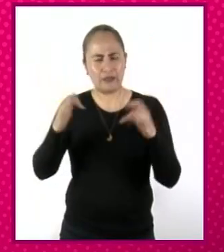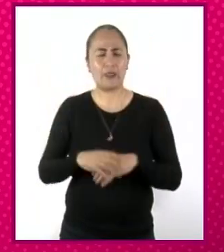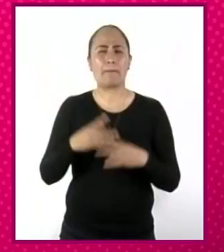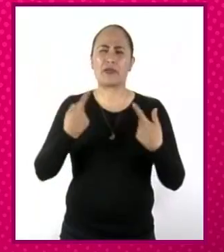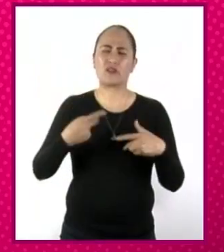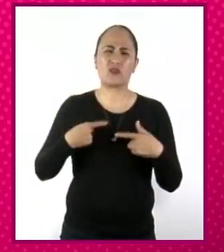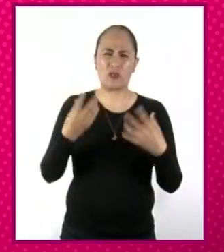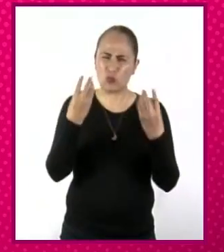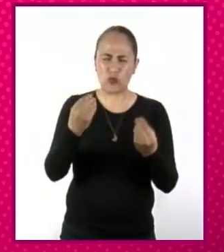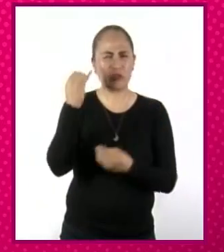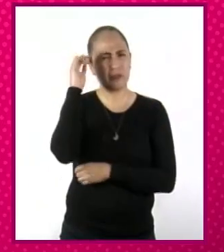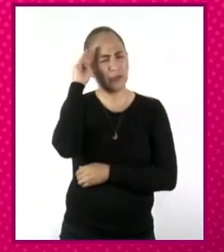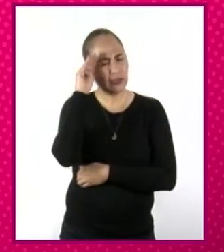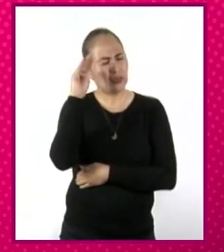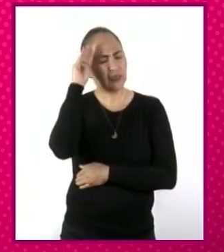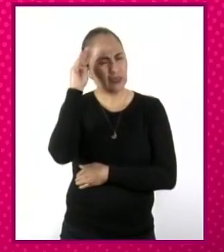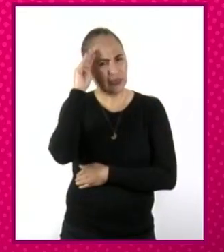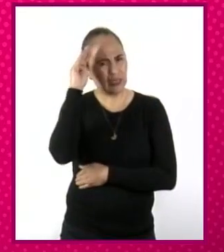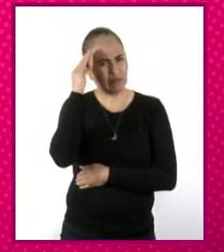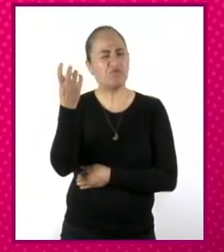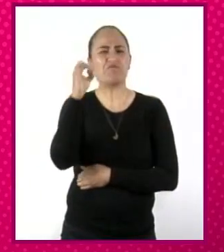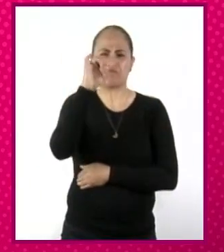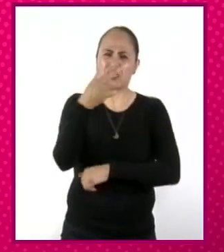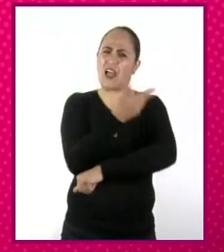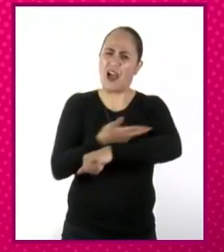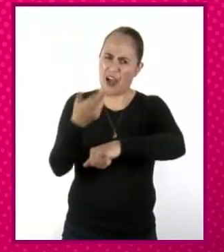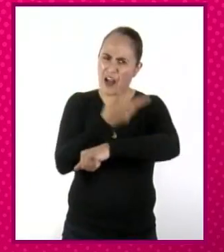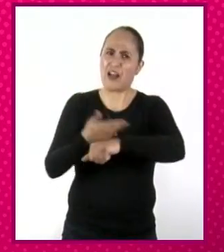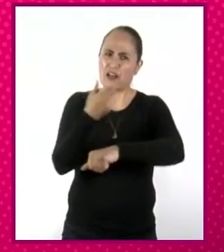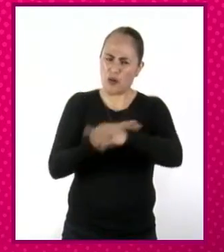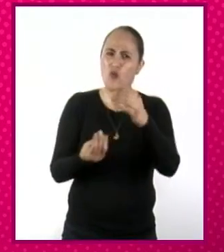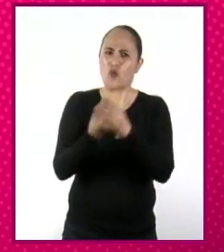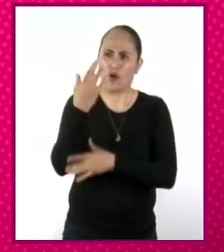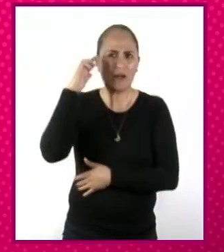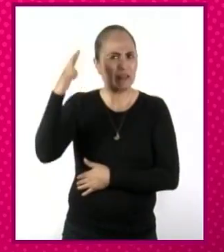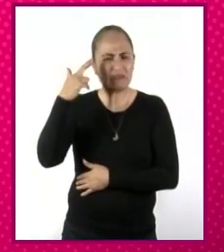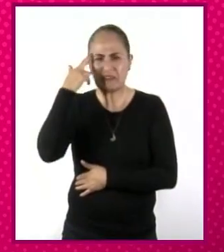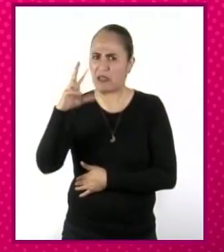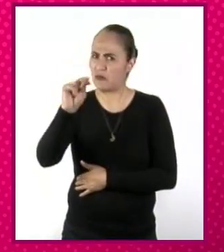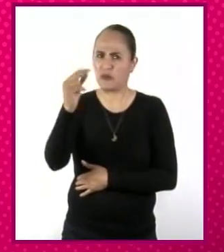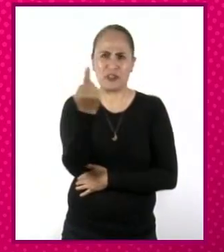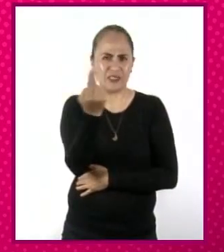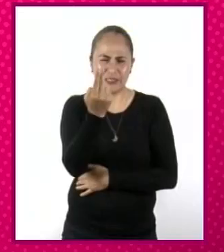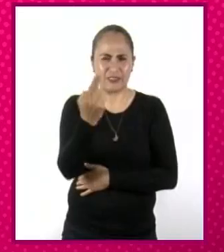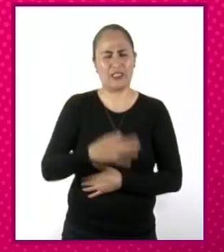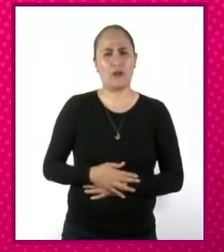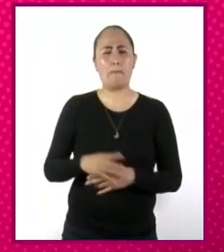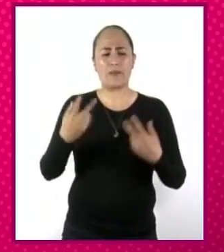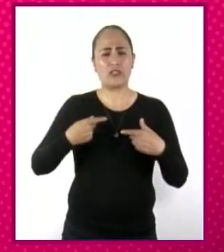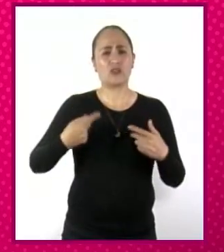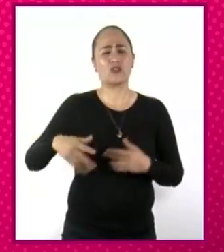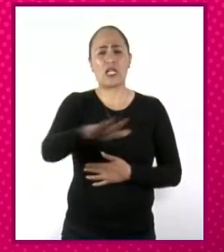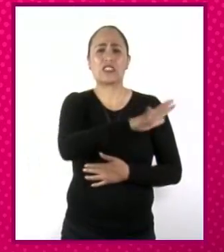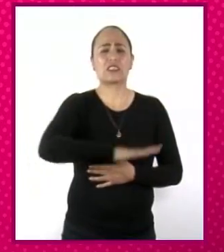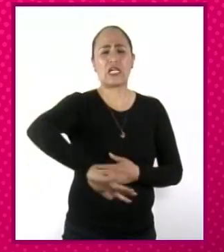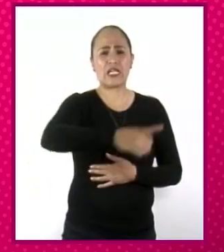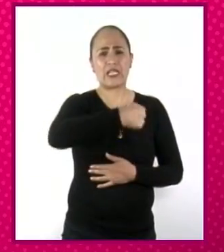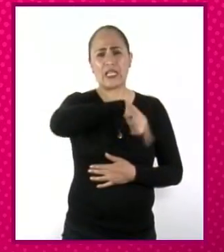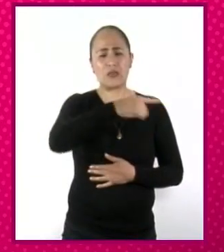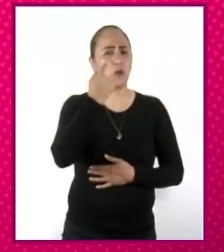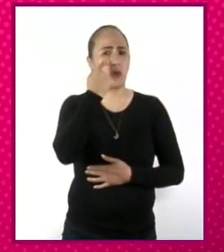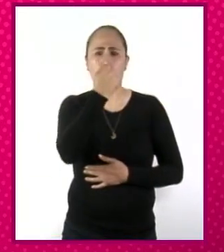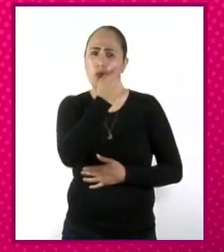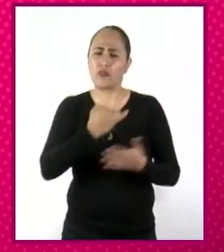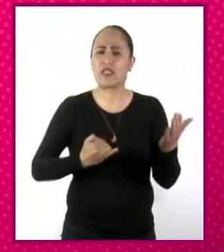pensadores comiencen a considerar la posibilidad de una organización en que ya no existe el monarca, en el cual la soberanía esté directamente en el pueblo y que